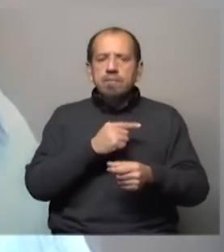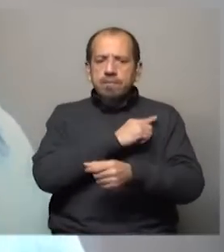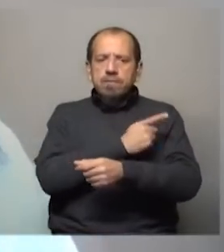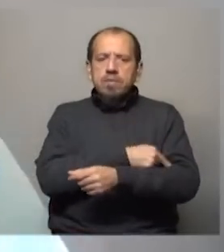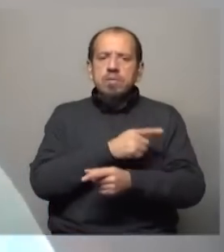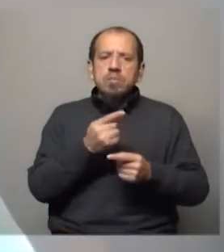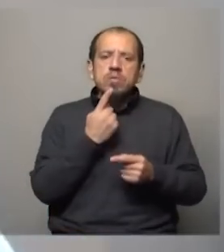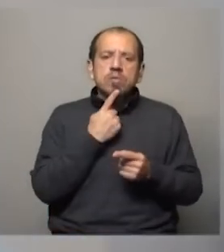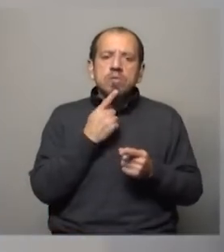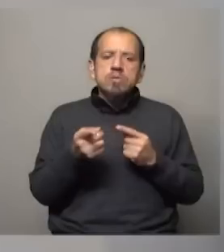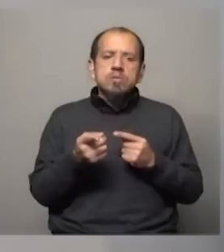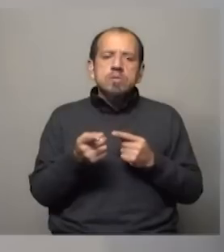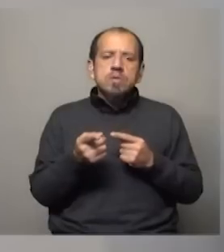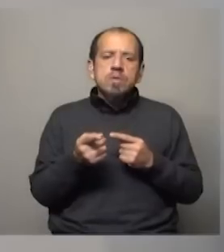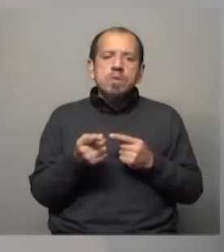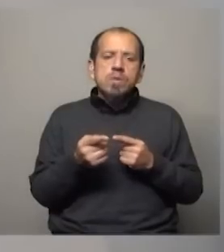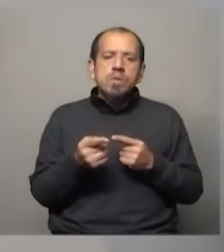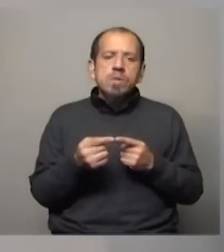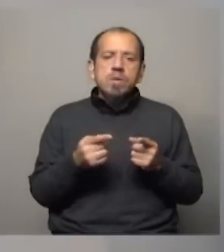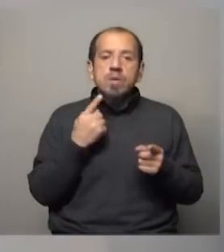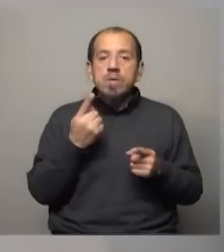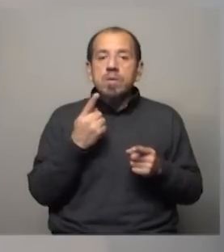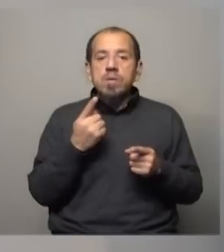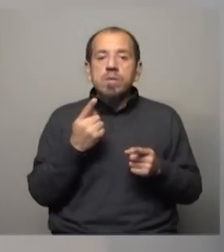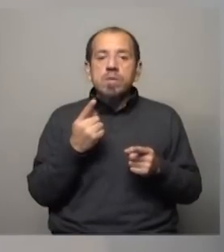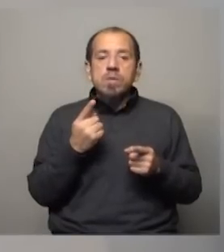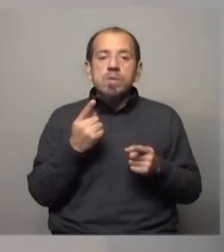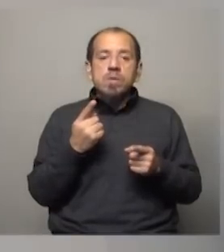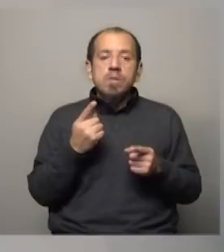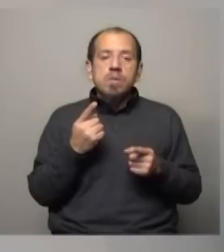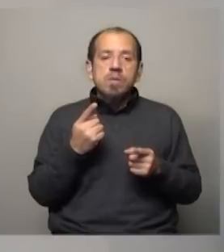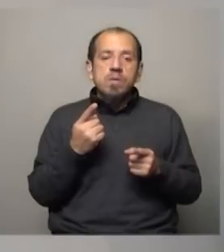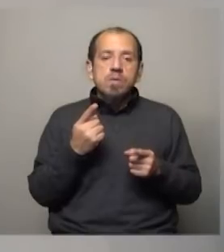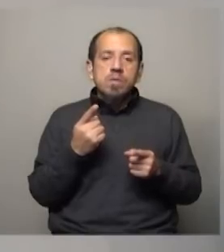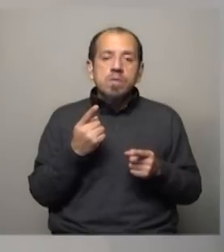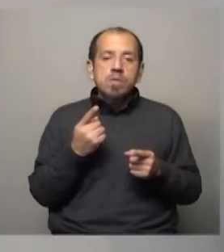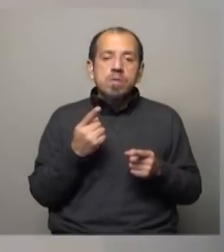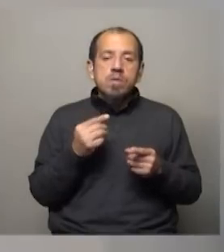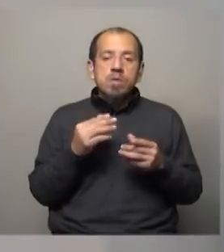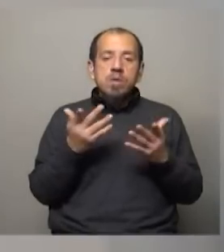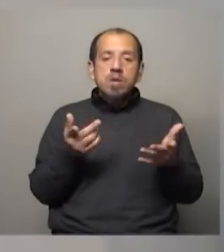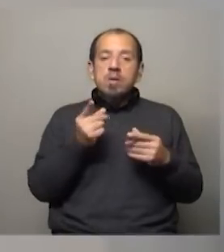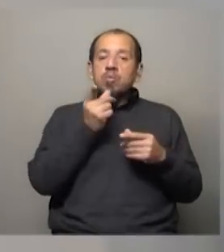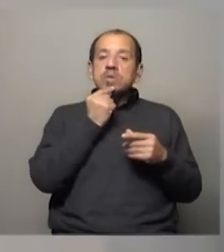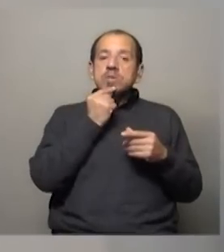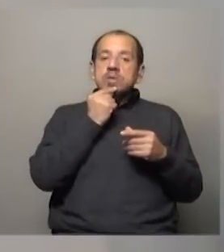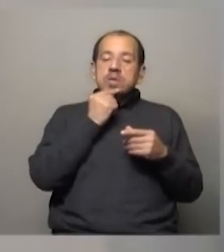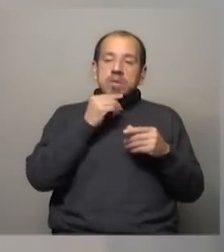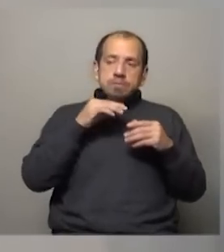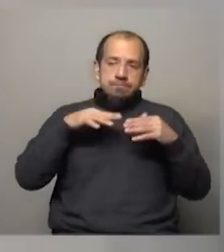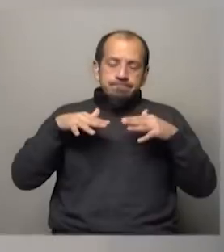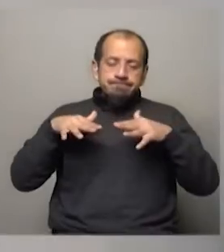y que tiene su uno sus principales componentes en la componentes en la penetración de la policía